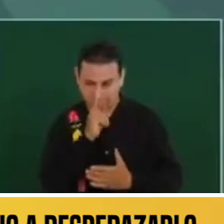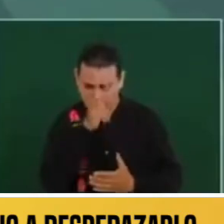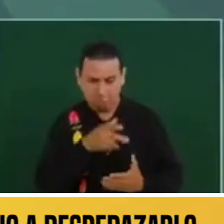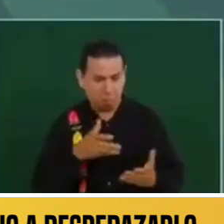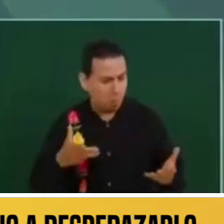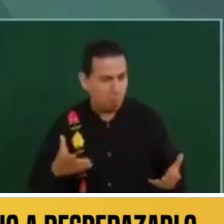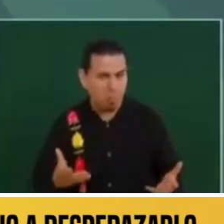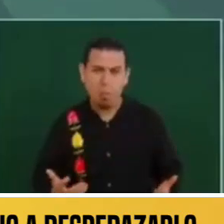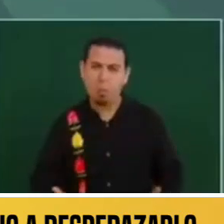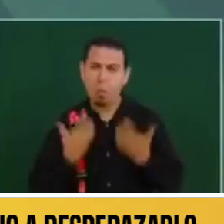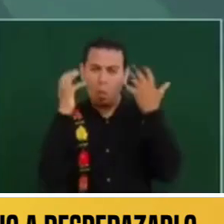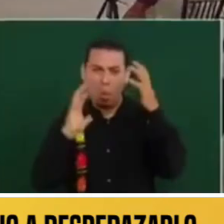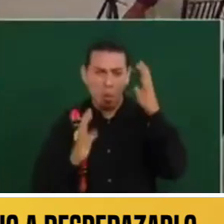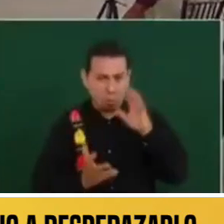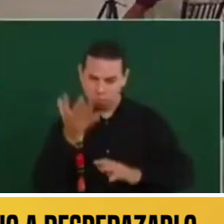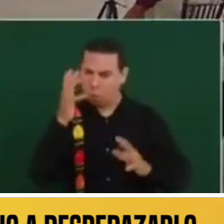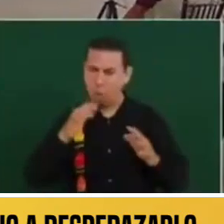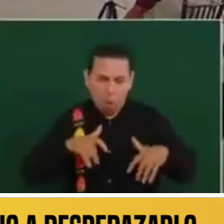Síganle.